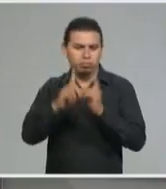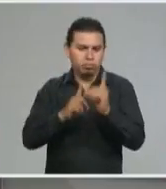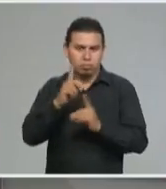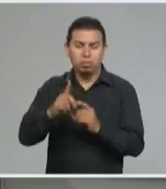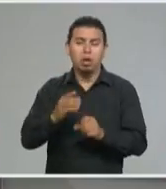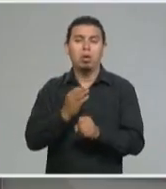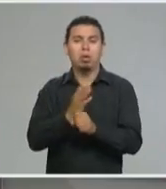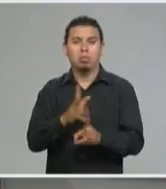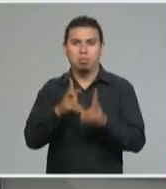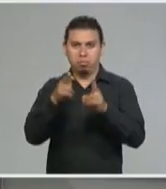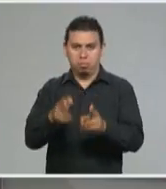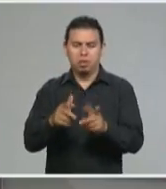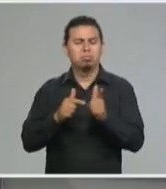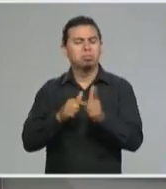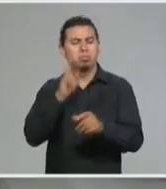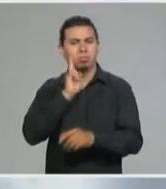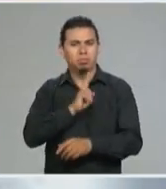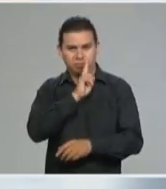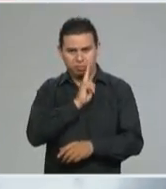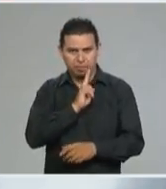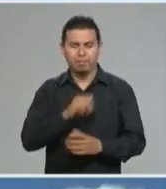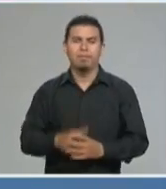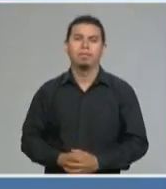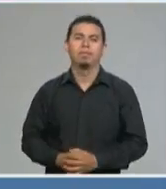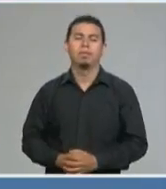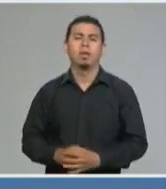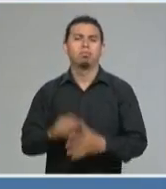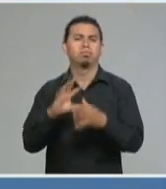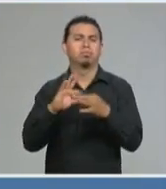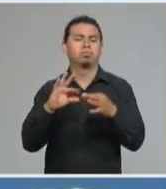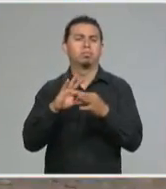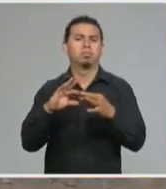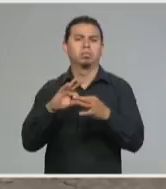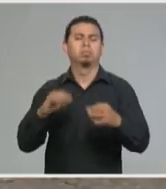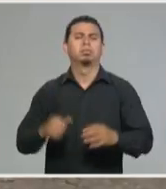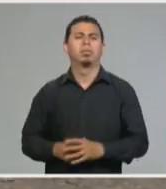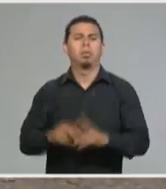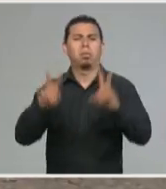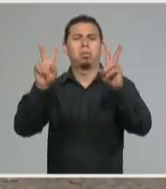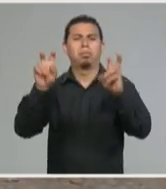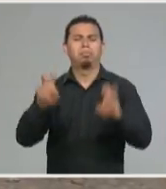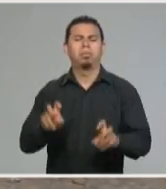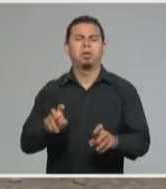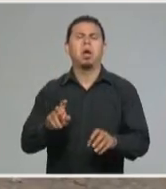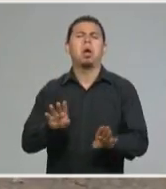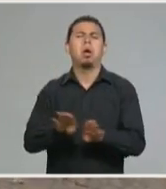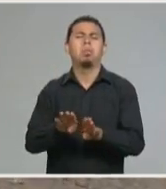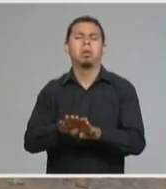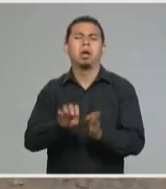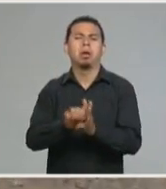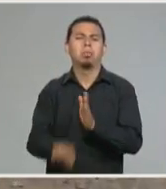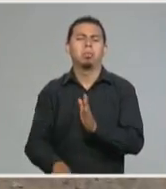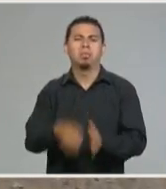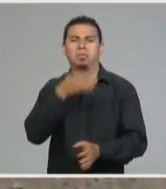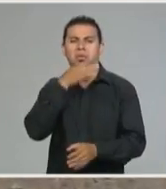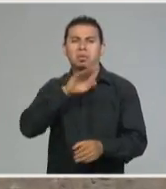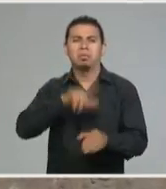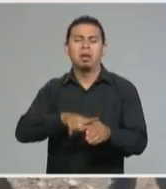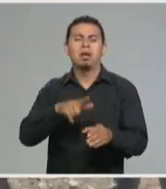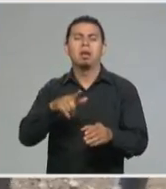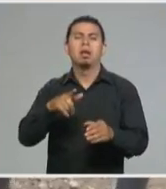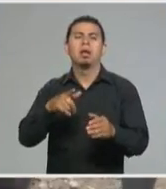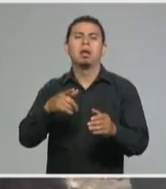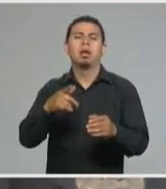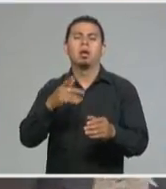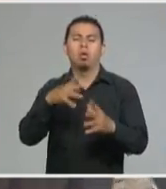la pausa. Regresamos con usted de inmediato. Le daremos detalles de otros temas. Por ejemplo, el Festival Internacional de Globos de Papel de China, que se